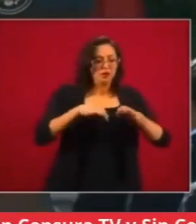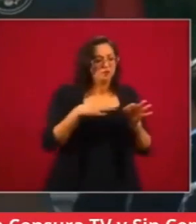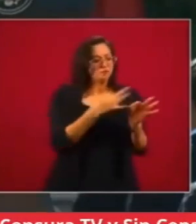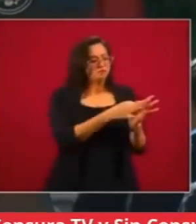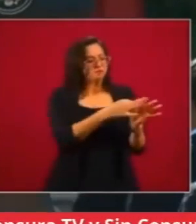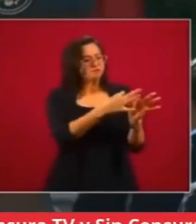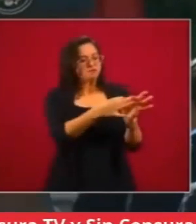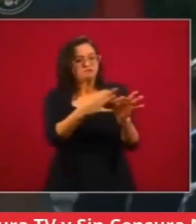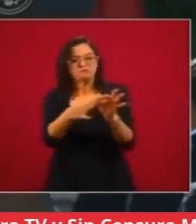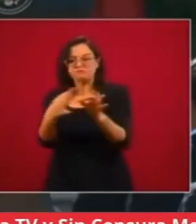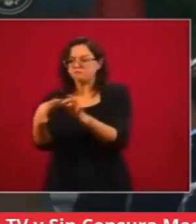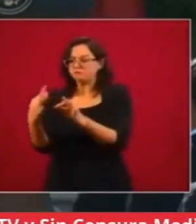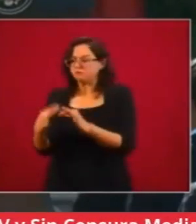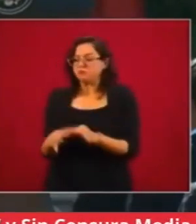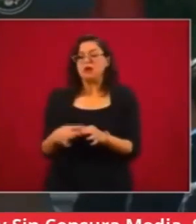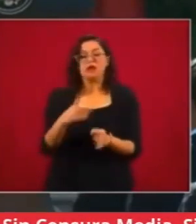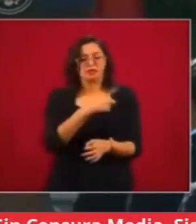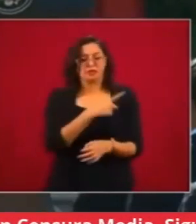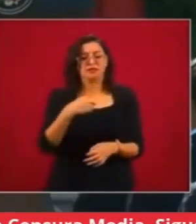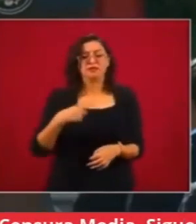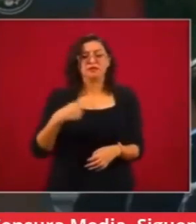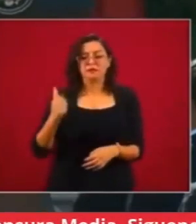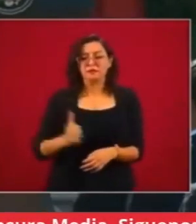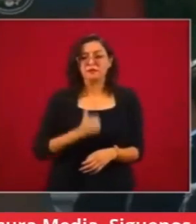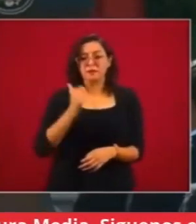mostrar una